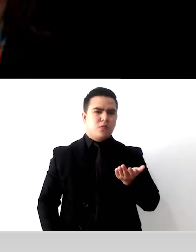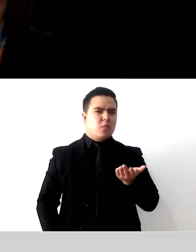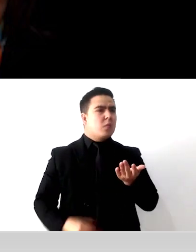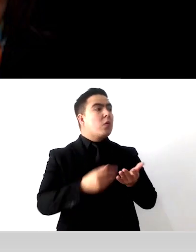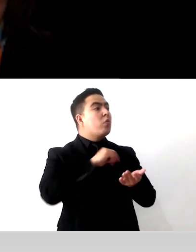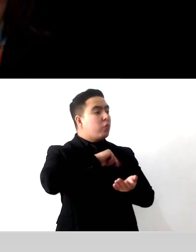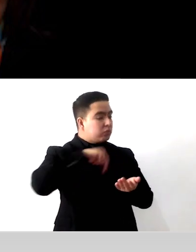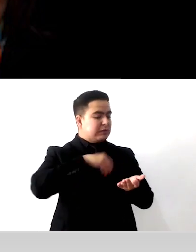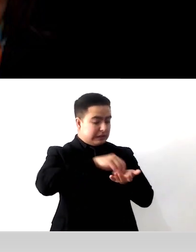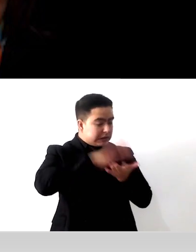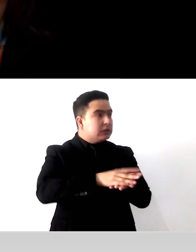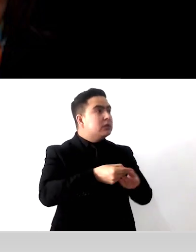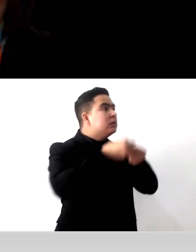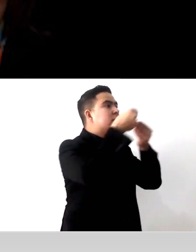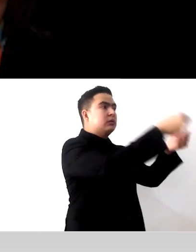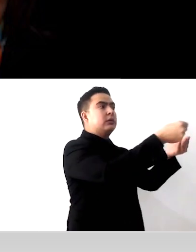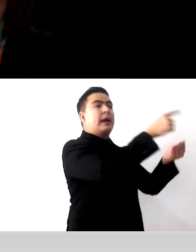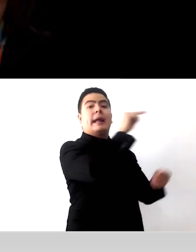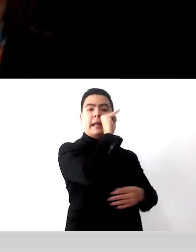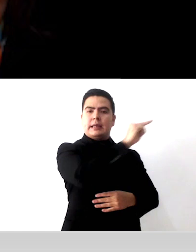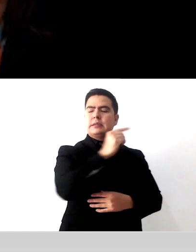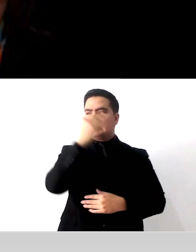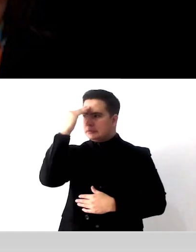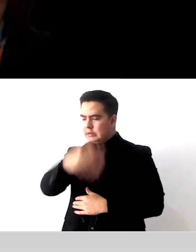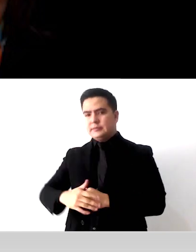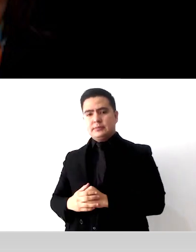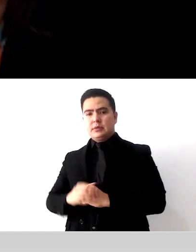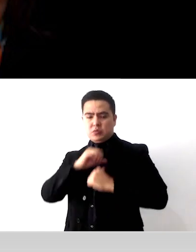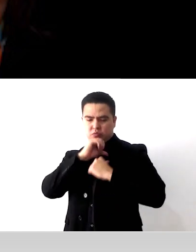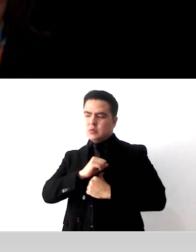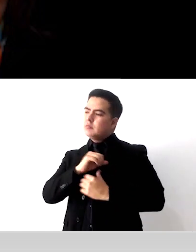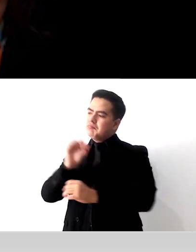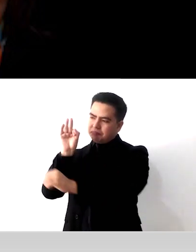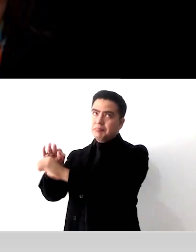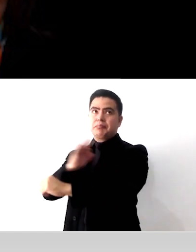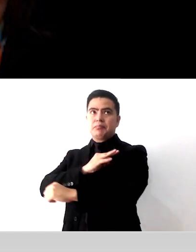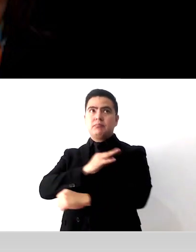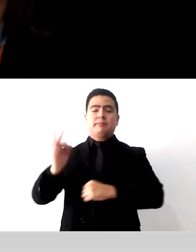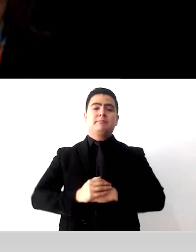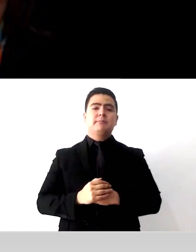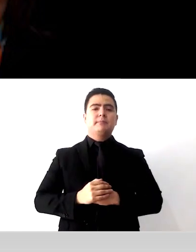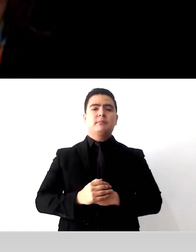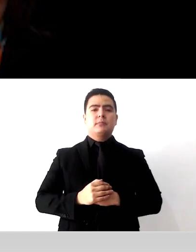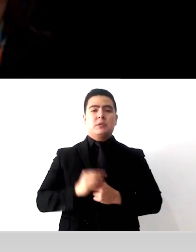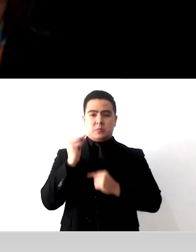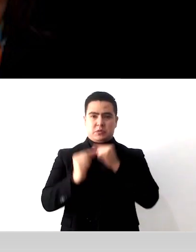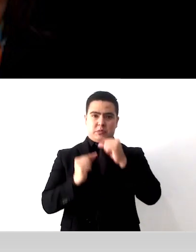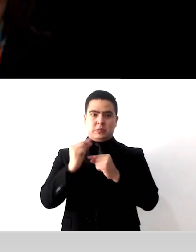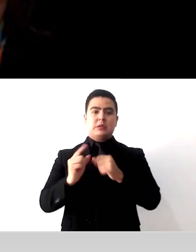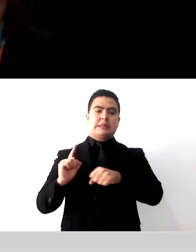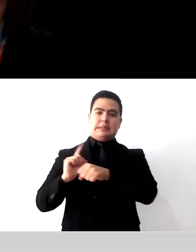Y bueno, este es un tema de hombres y mujeres. Claro. Esperemos que cada día sea más sencillo,